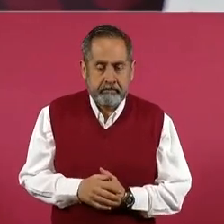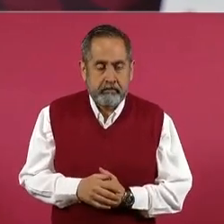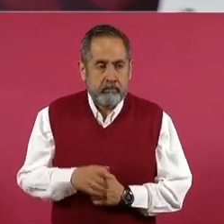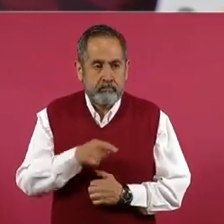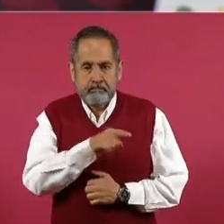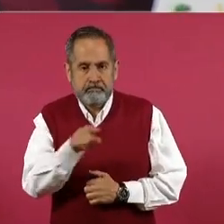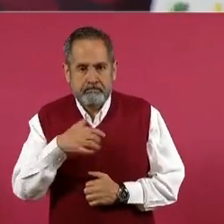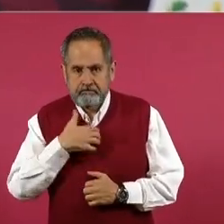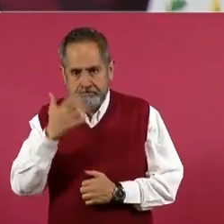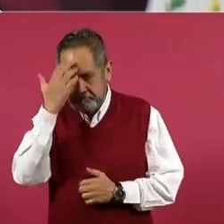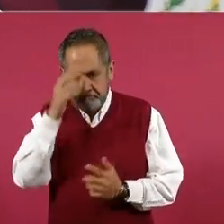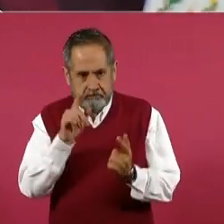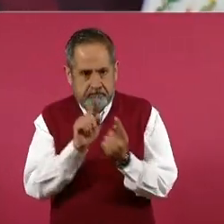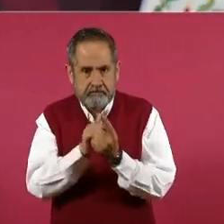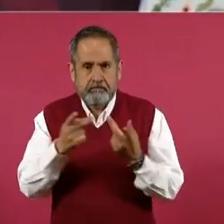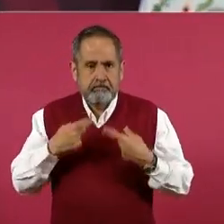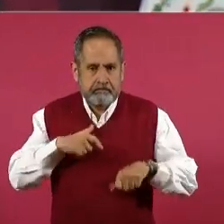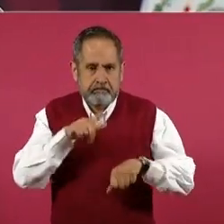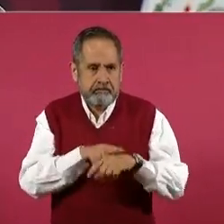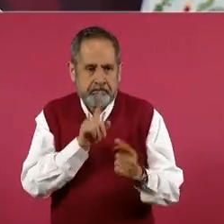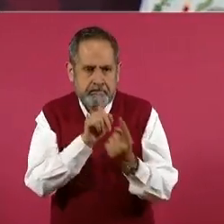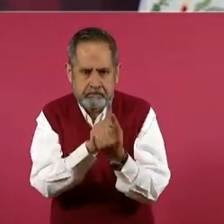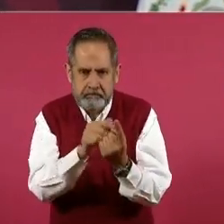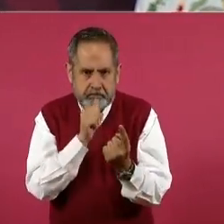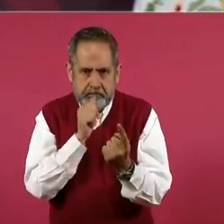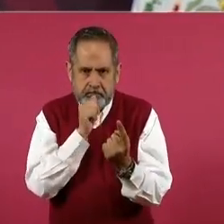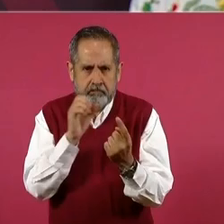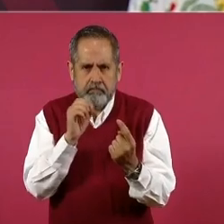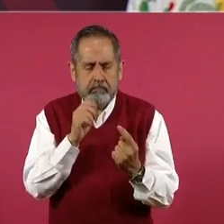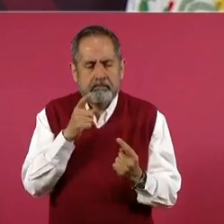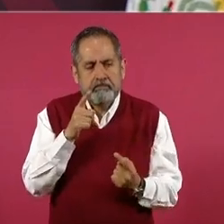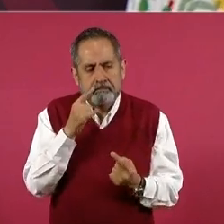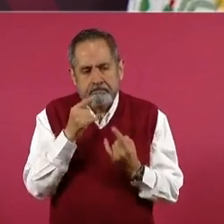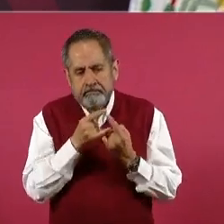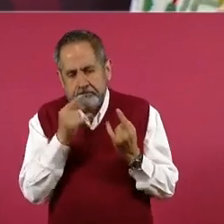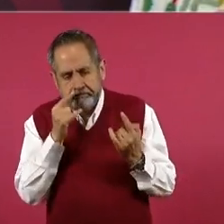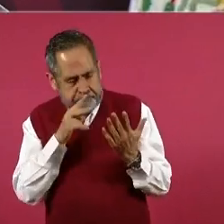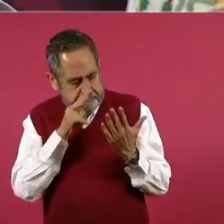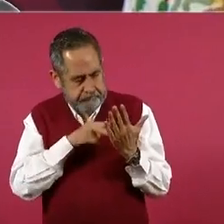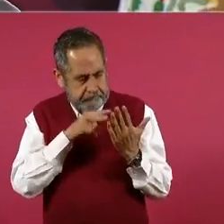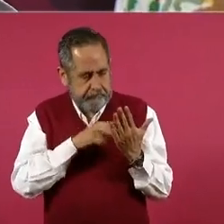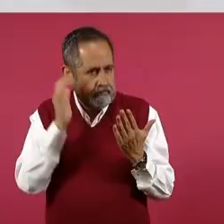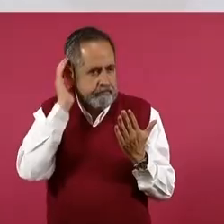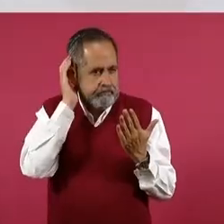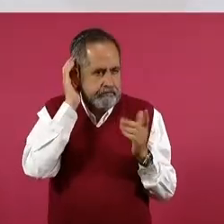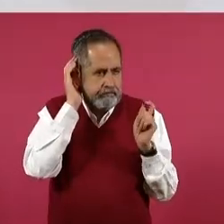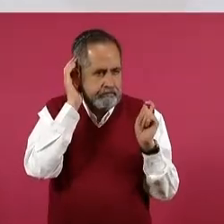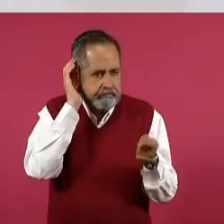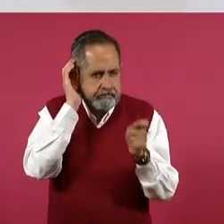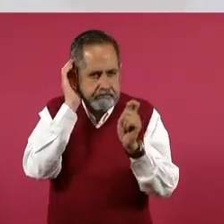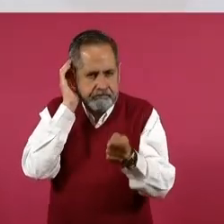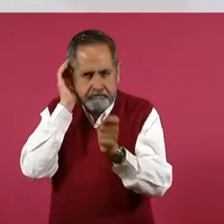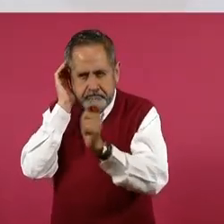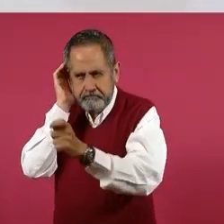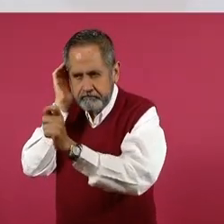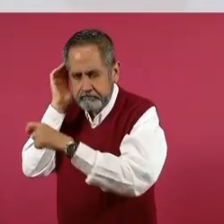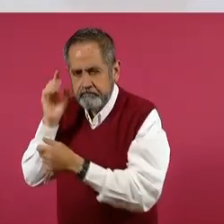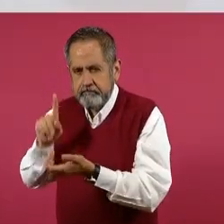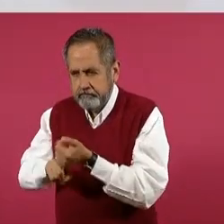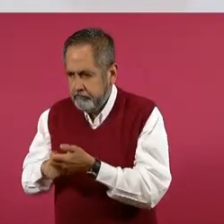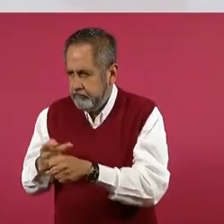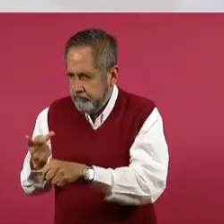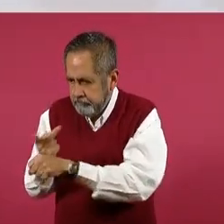personalmente, sí he leído de ellos, he estado al tanto de lo que